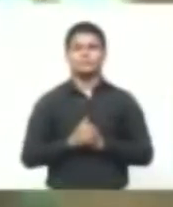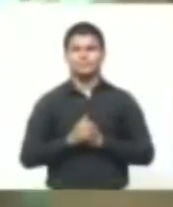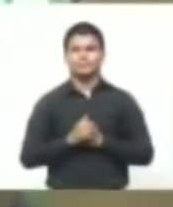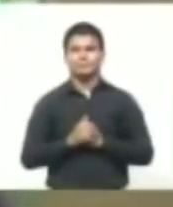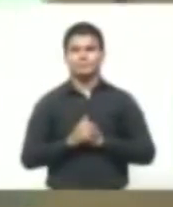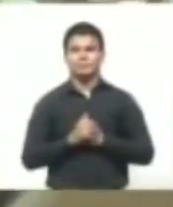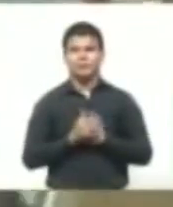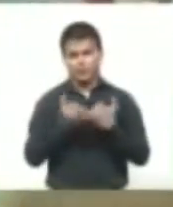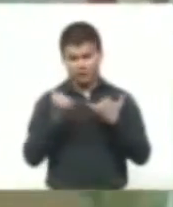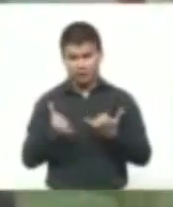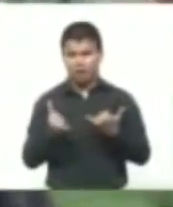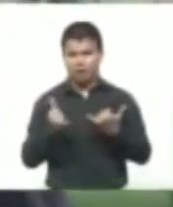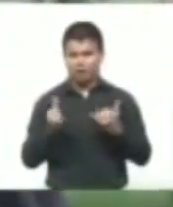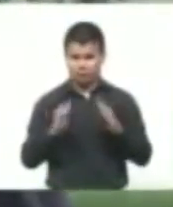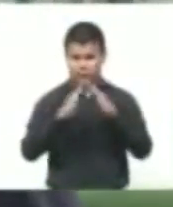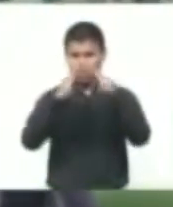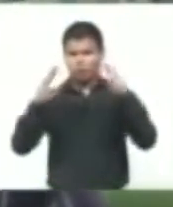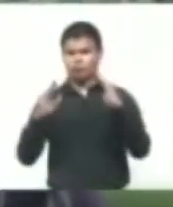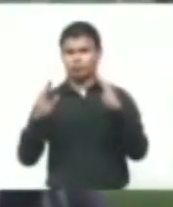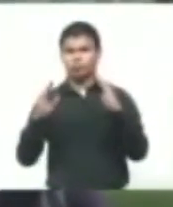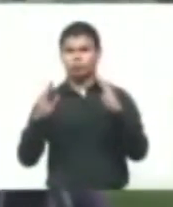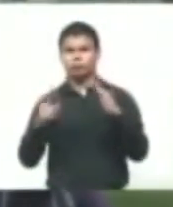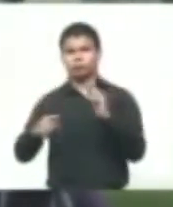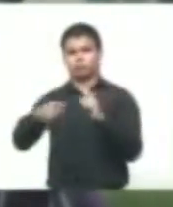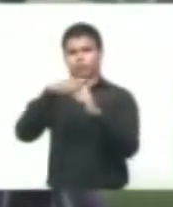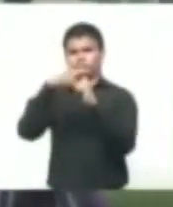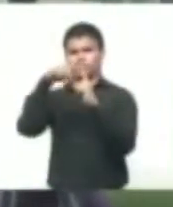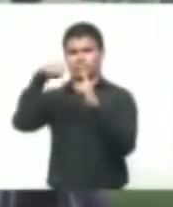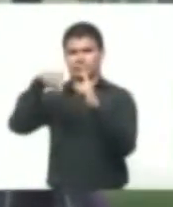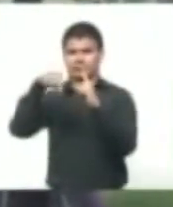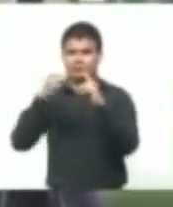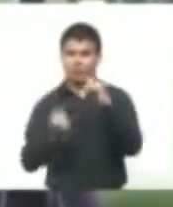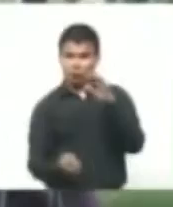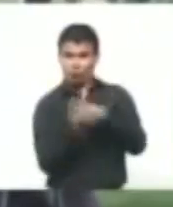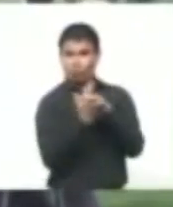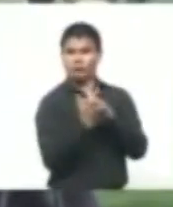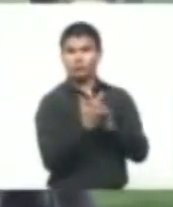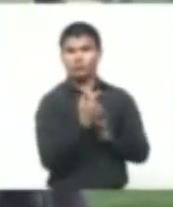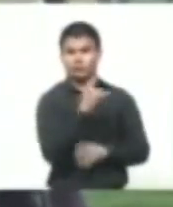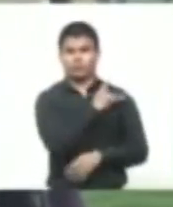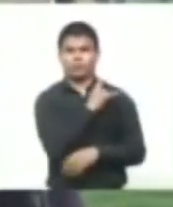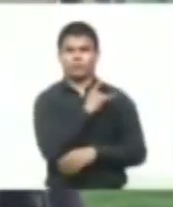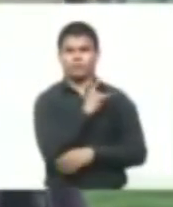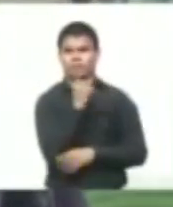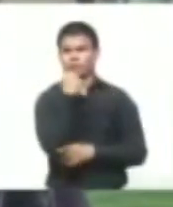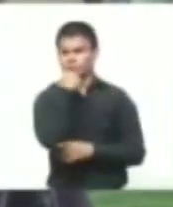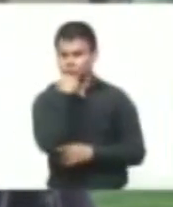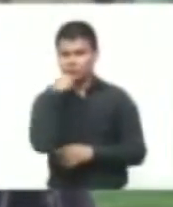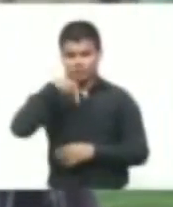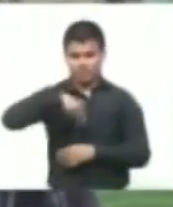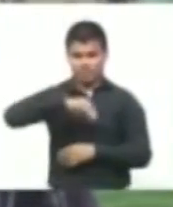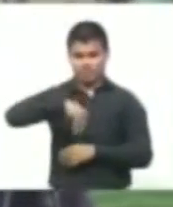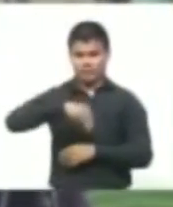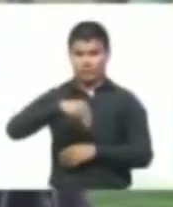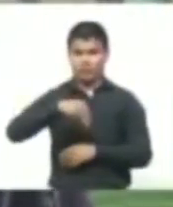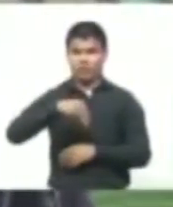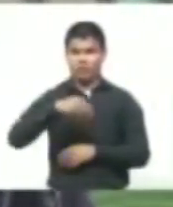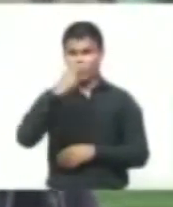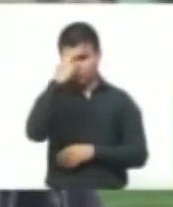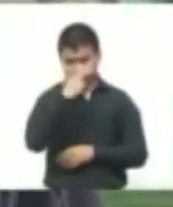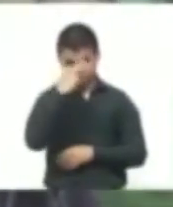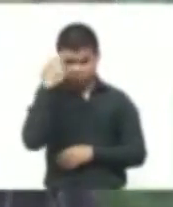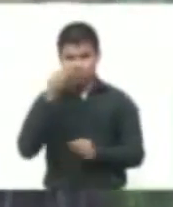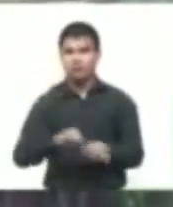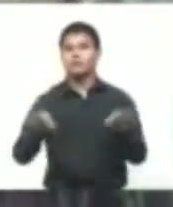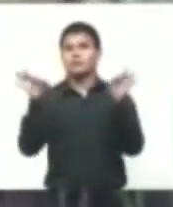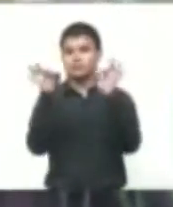los fundadores de la Universidad Metropolitana, a partir de este año se ha implementado el miércoles de ceniza aquí en la Universidad